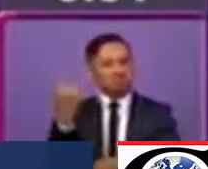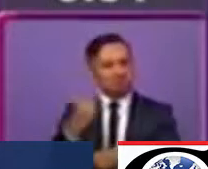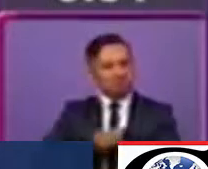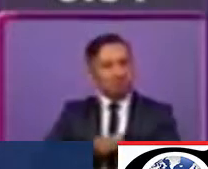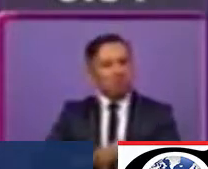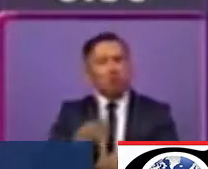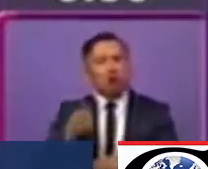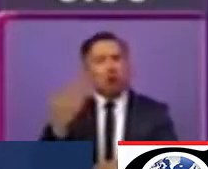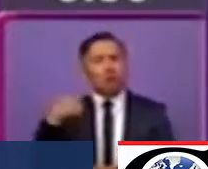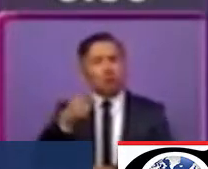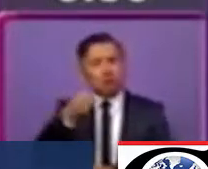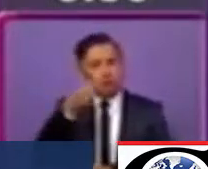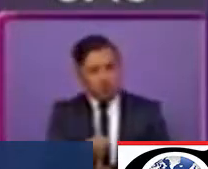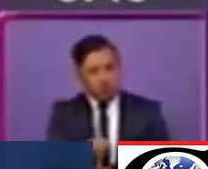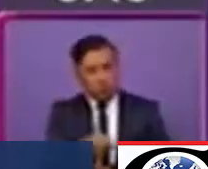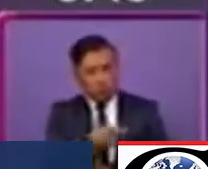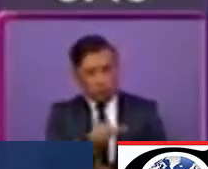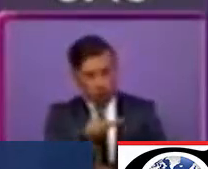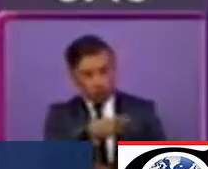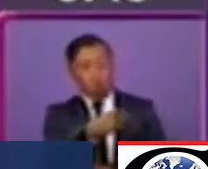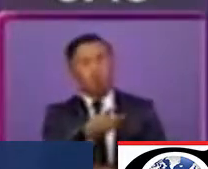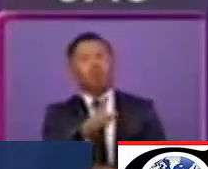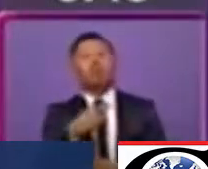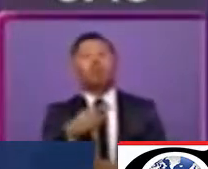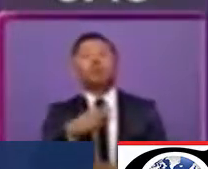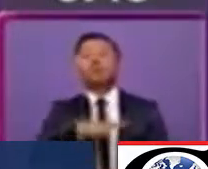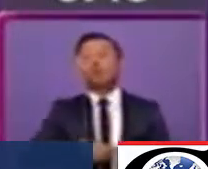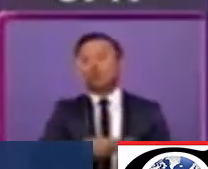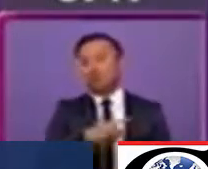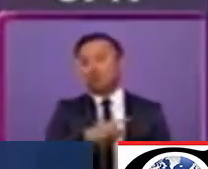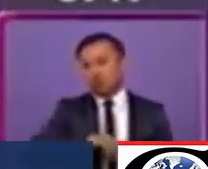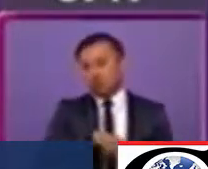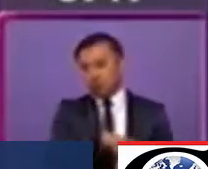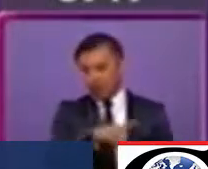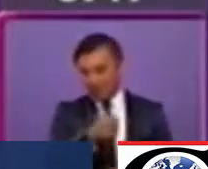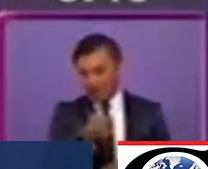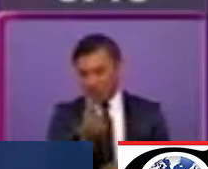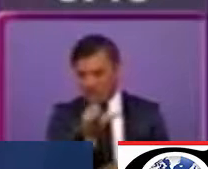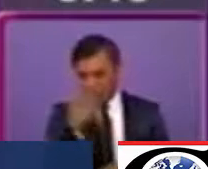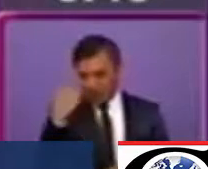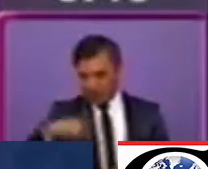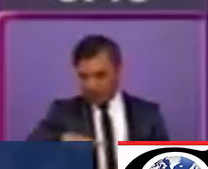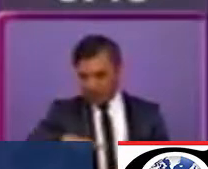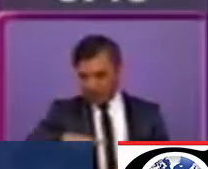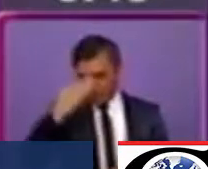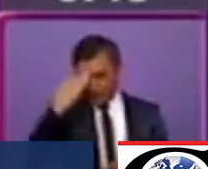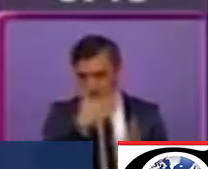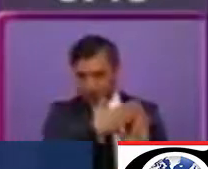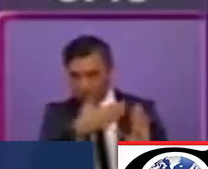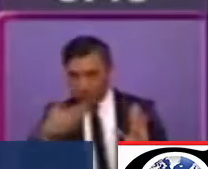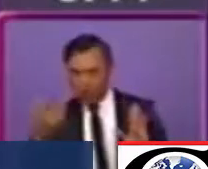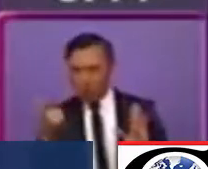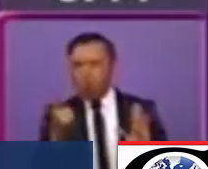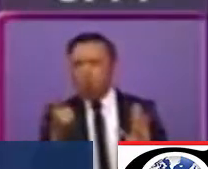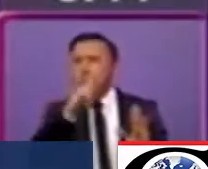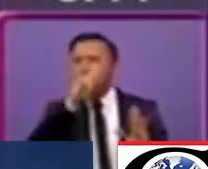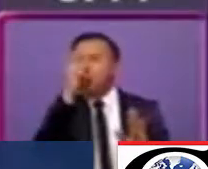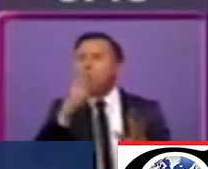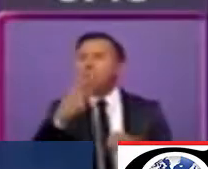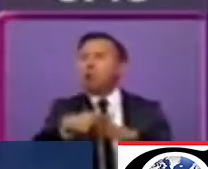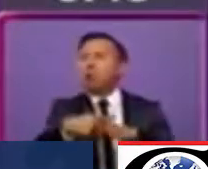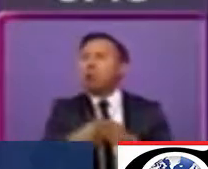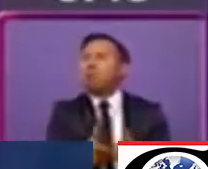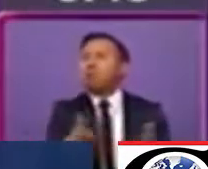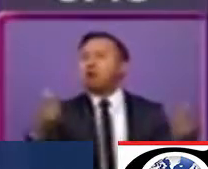Ciudad de México. Un acto que también disgustó mucho a los compañeros del Estado de México. Pues así las cosas,